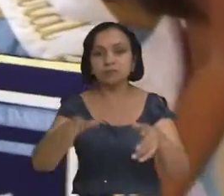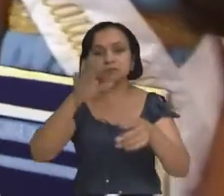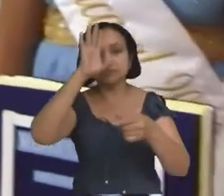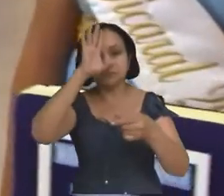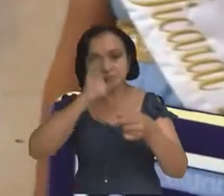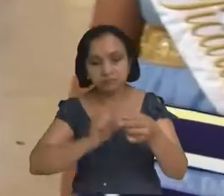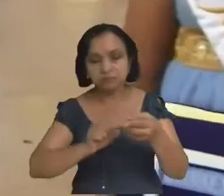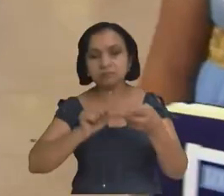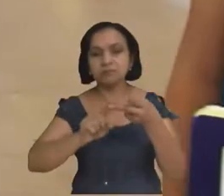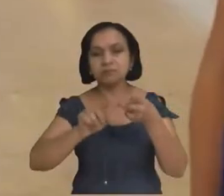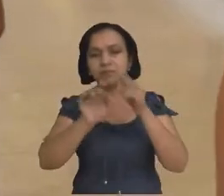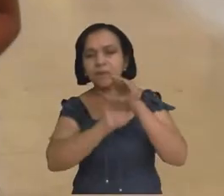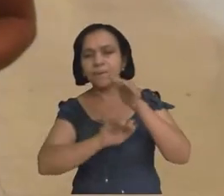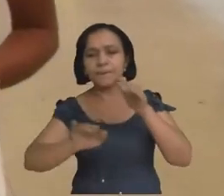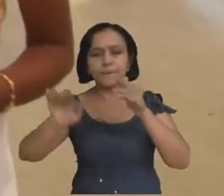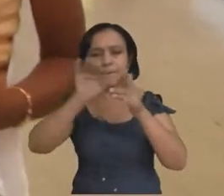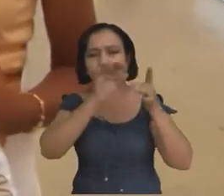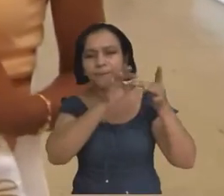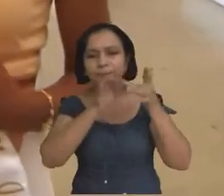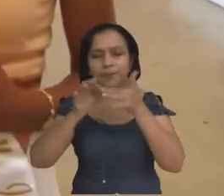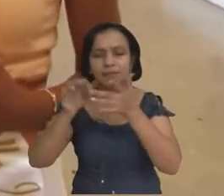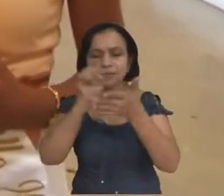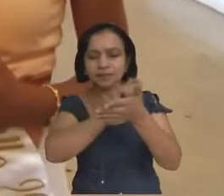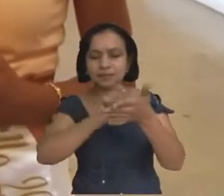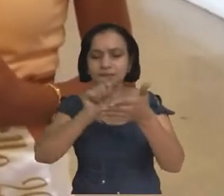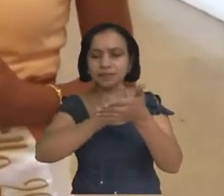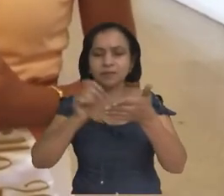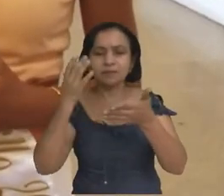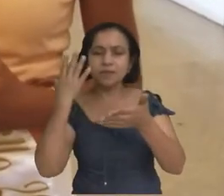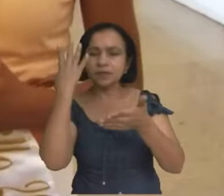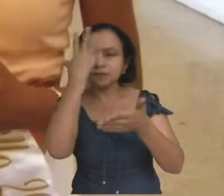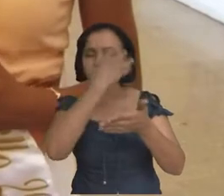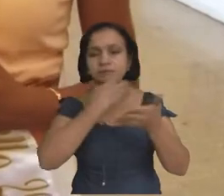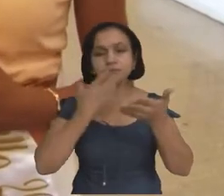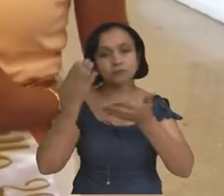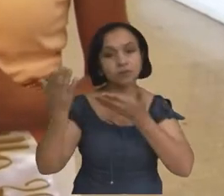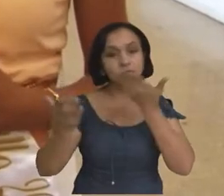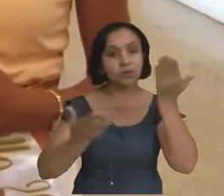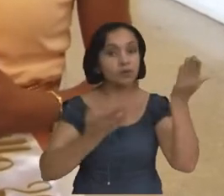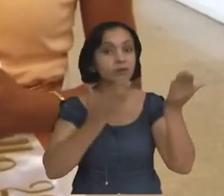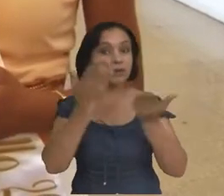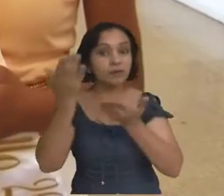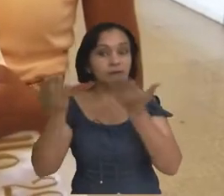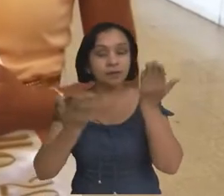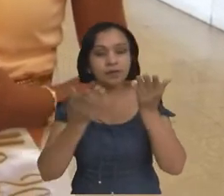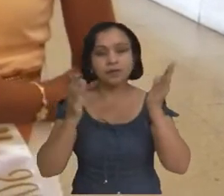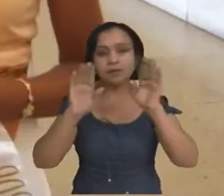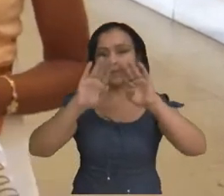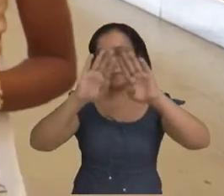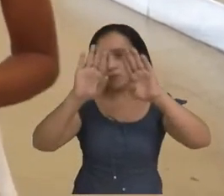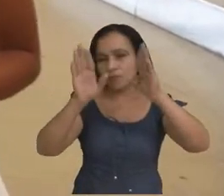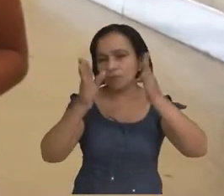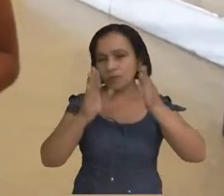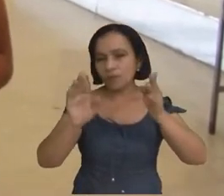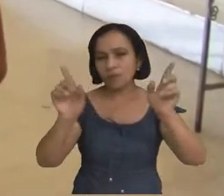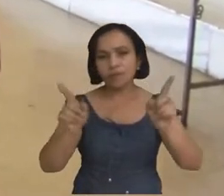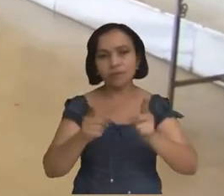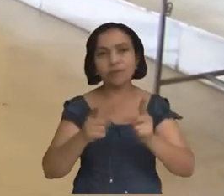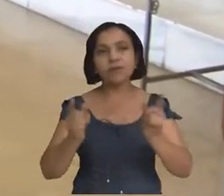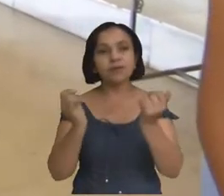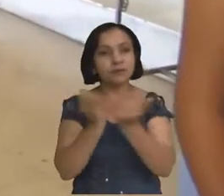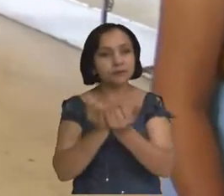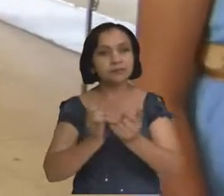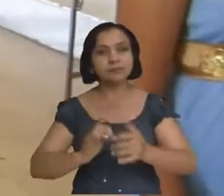y como máxima inspiración para escribir los más bellos poemas, tuvo a sus musas.